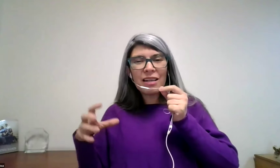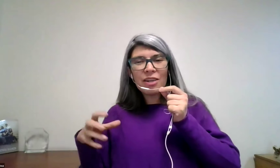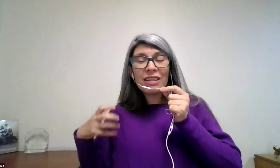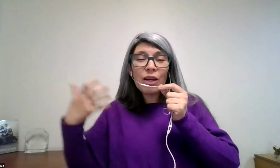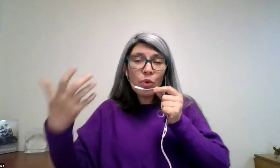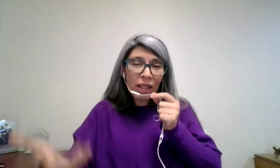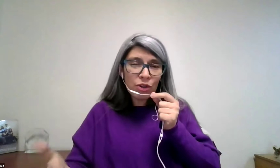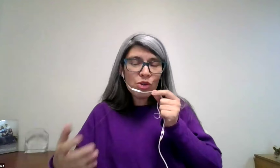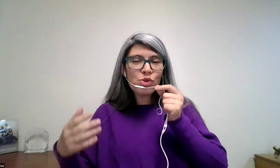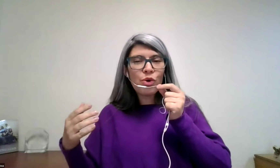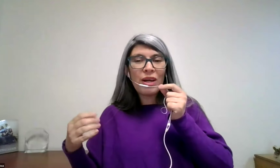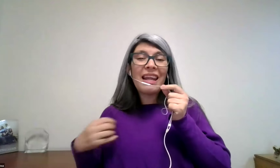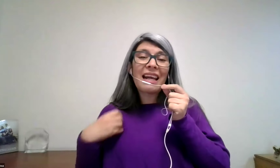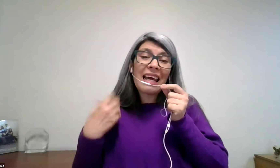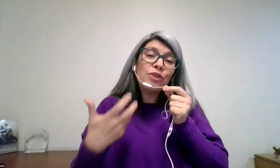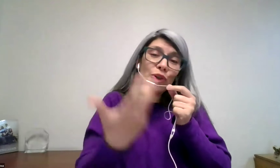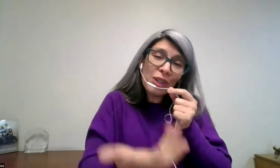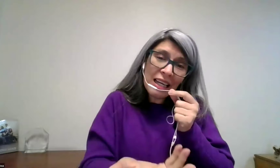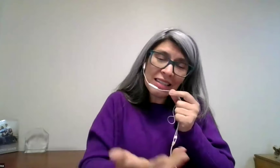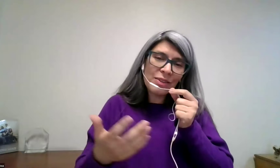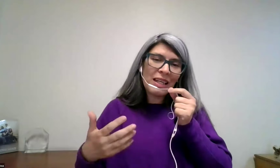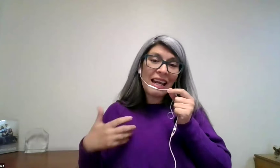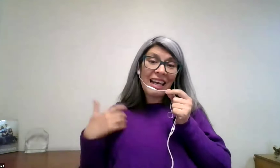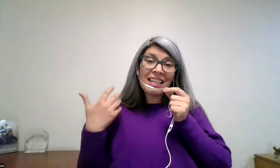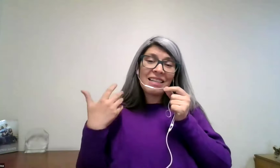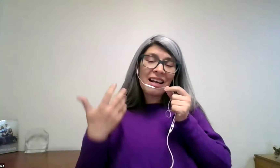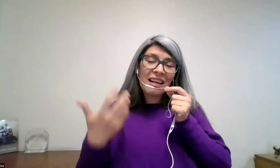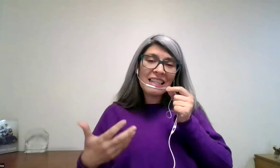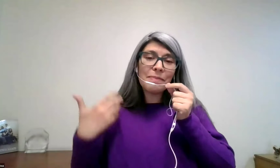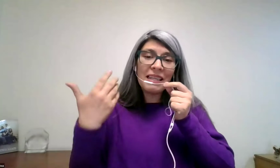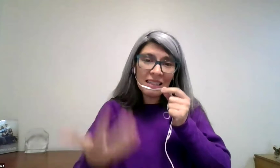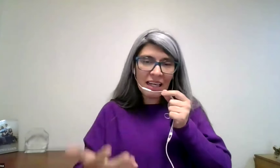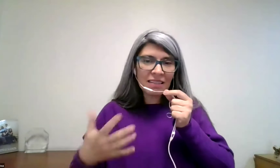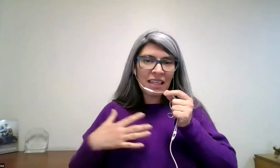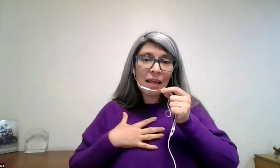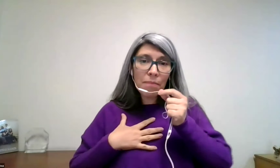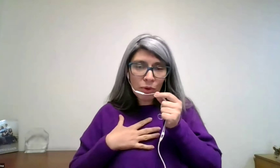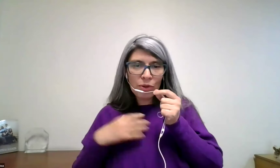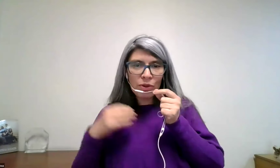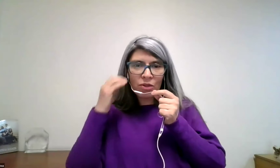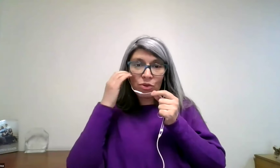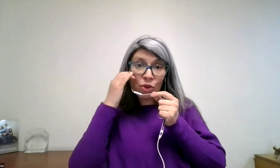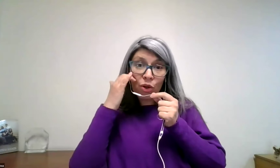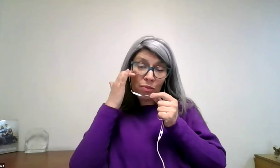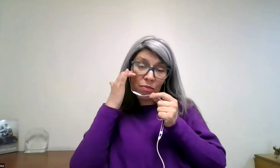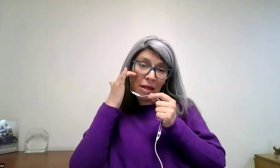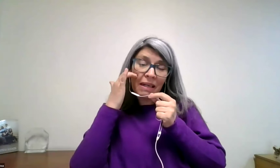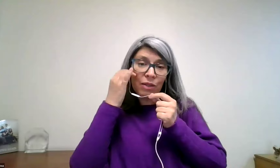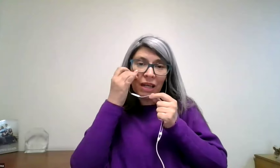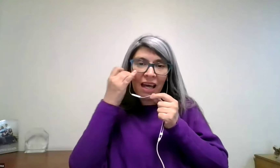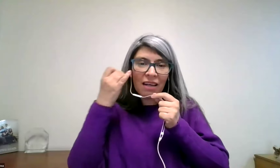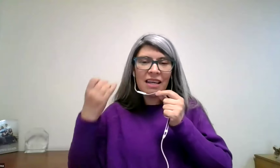expresión, el contar cuentos o en narrar historias o en narrar experiencias que están propios de los sordos